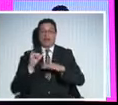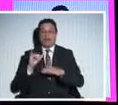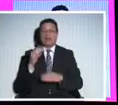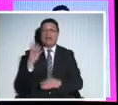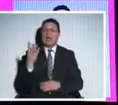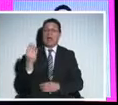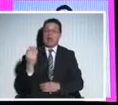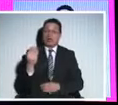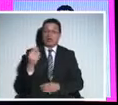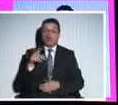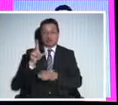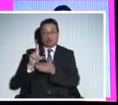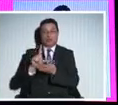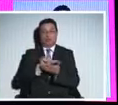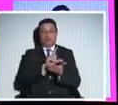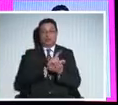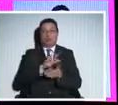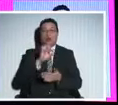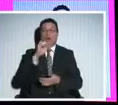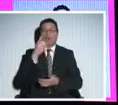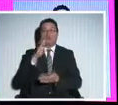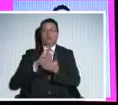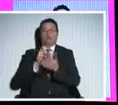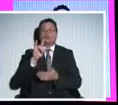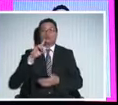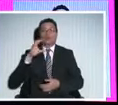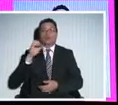14 establecimientos en Puchuncaví.